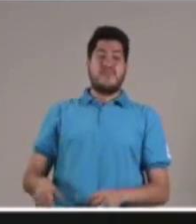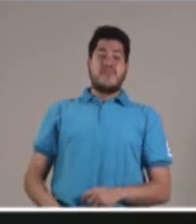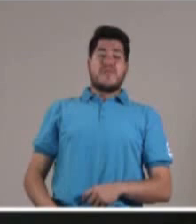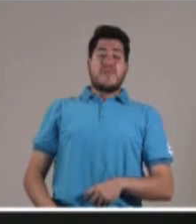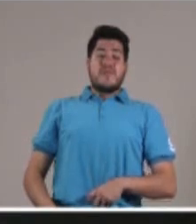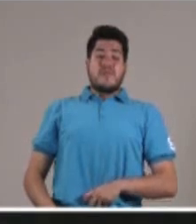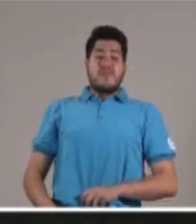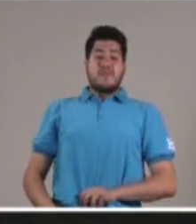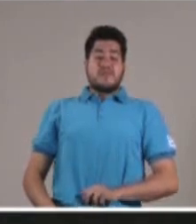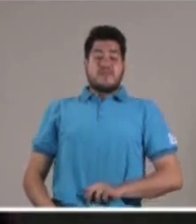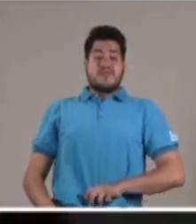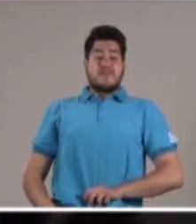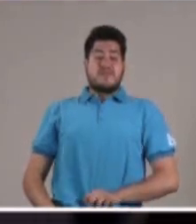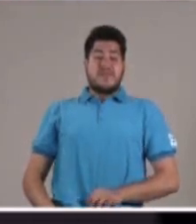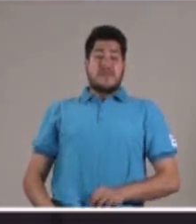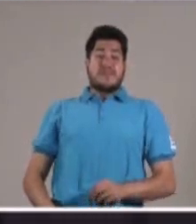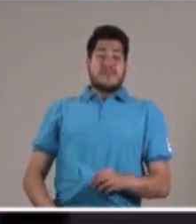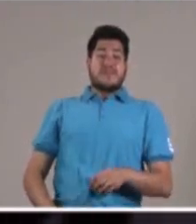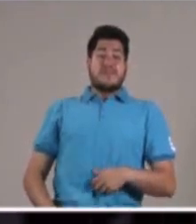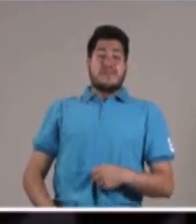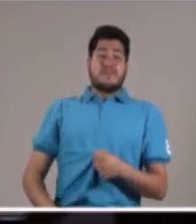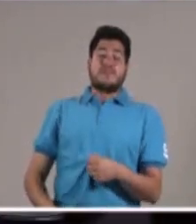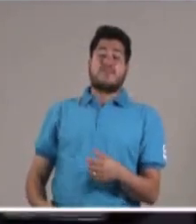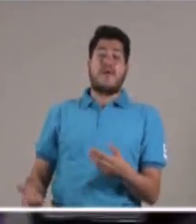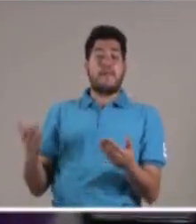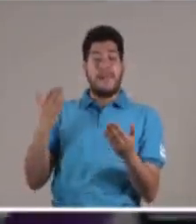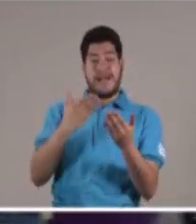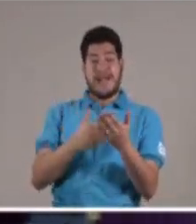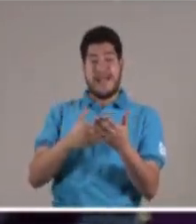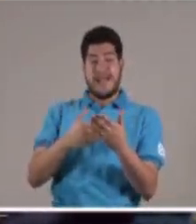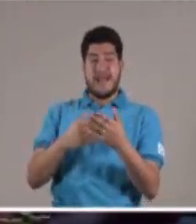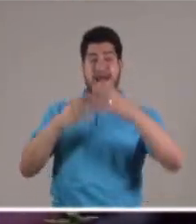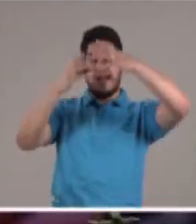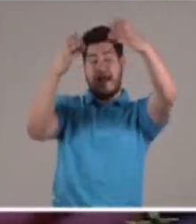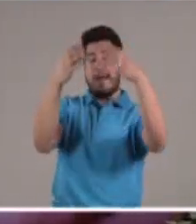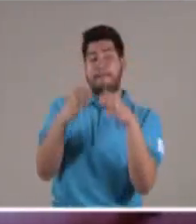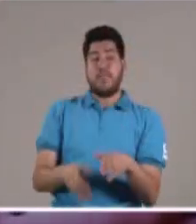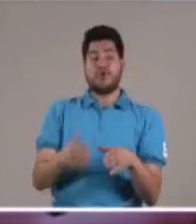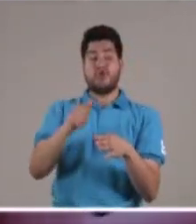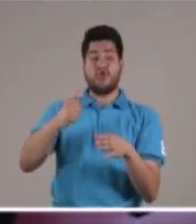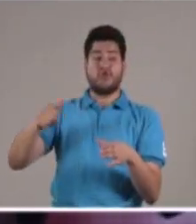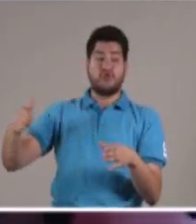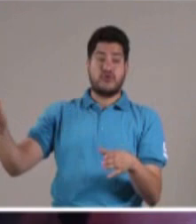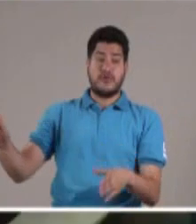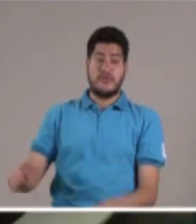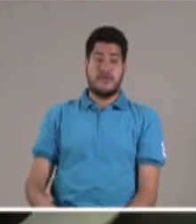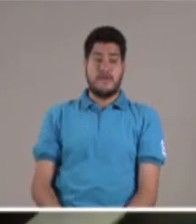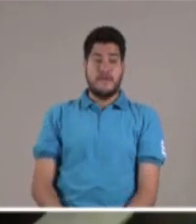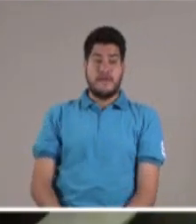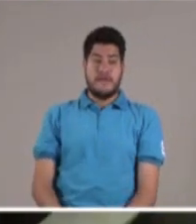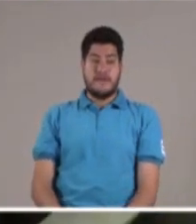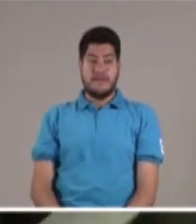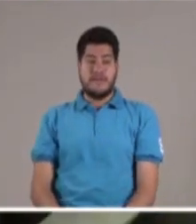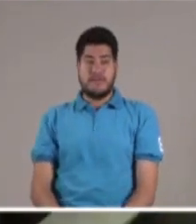del del bautismo va a llegar a Fuentes va a llegar a acosos